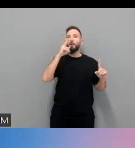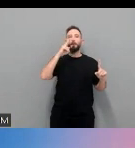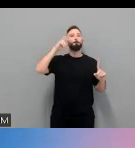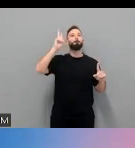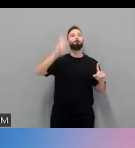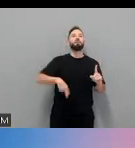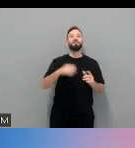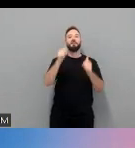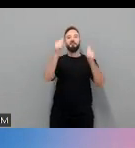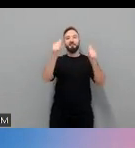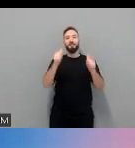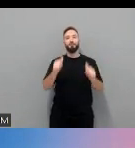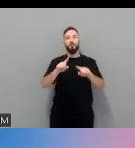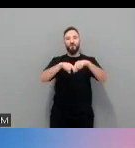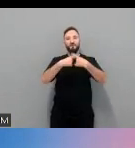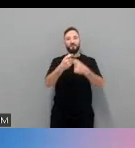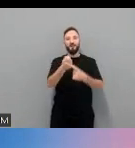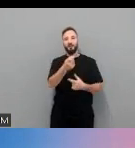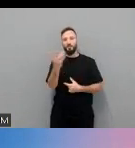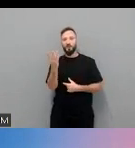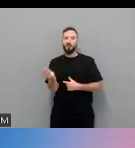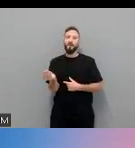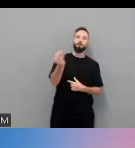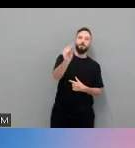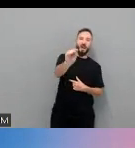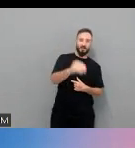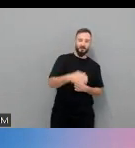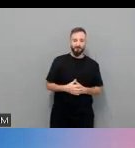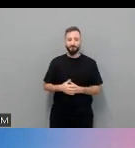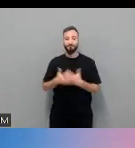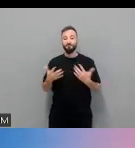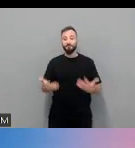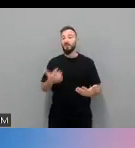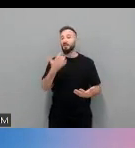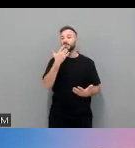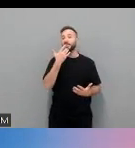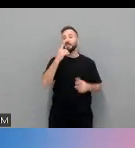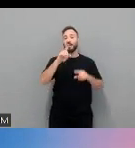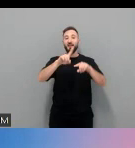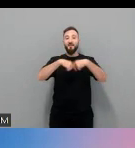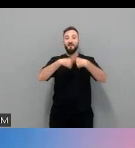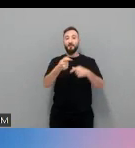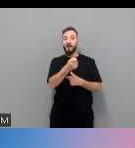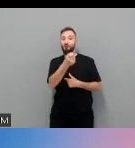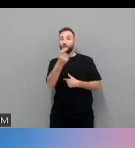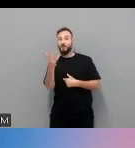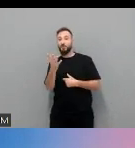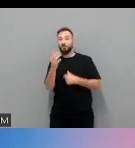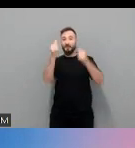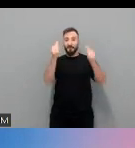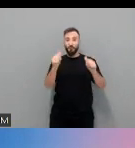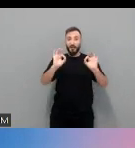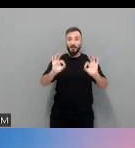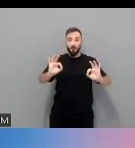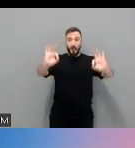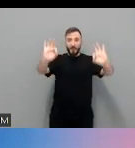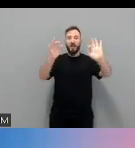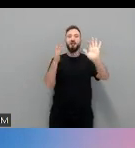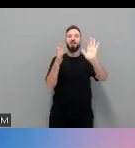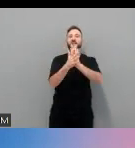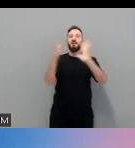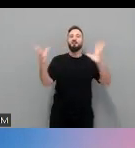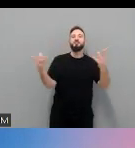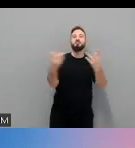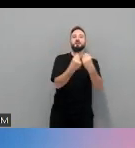el título de familia numerosa general. Si además es título de familia numerosa especial, entonces ya son 2.400